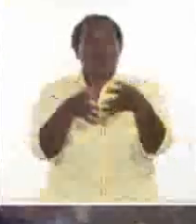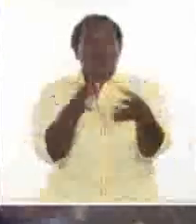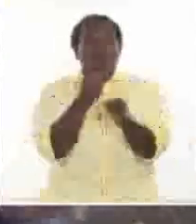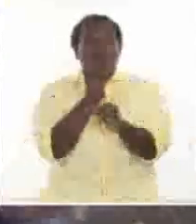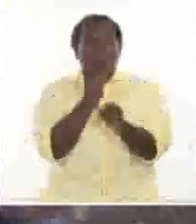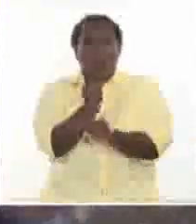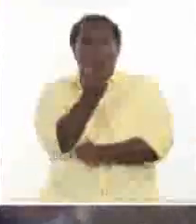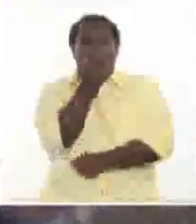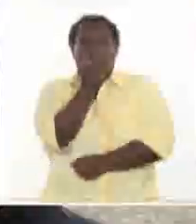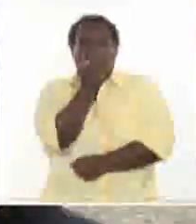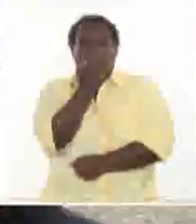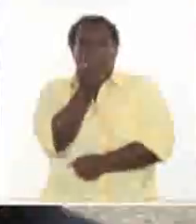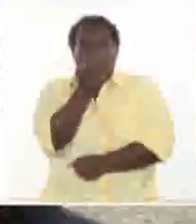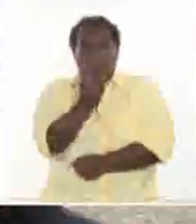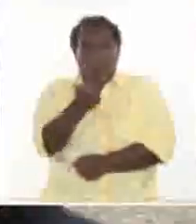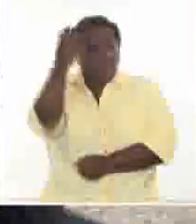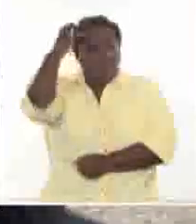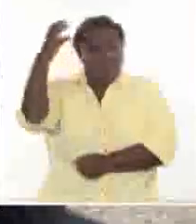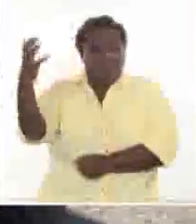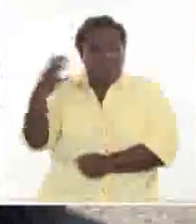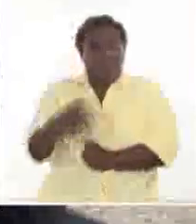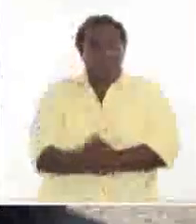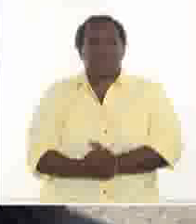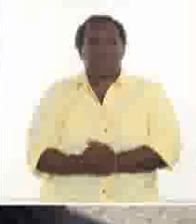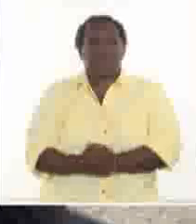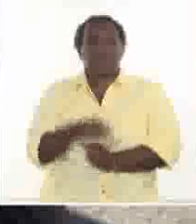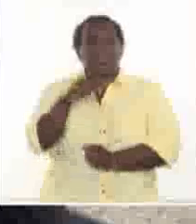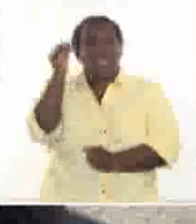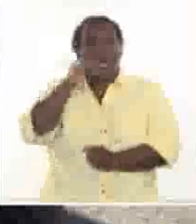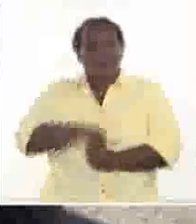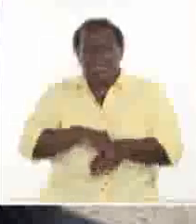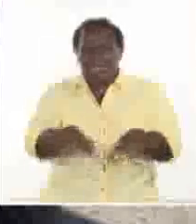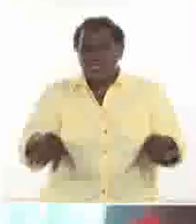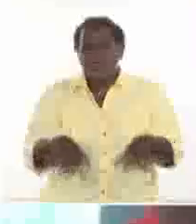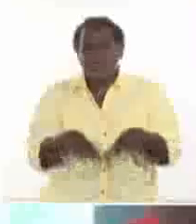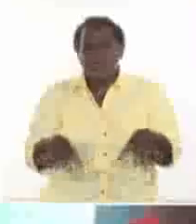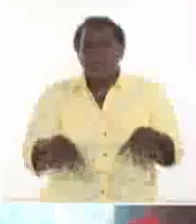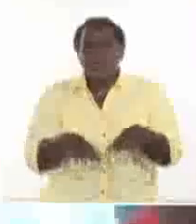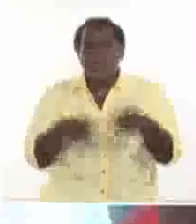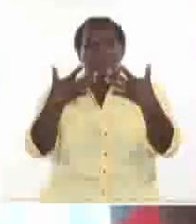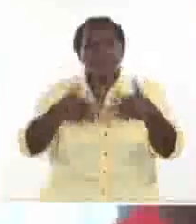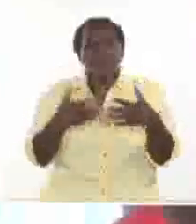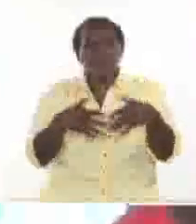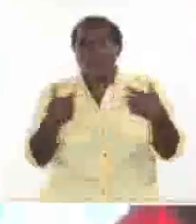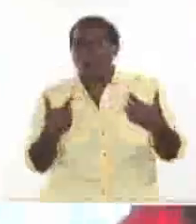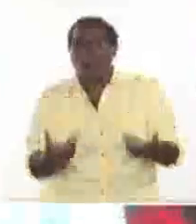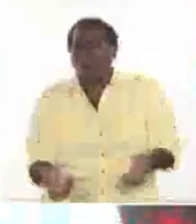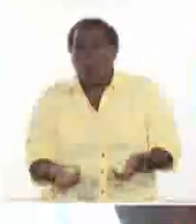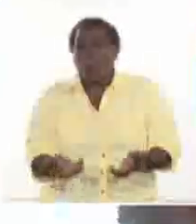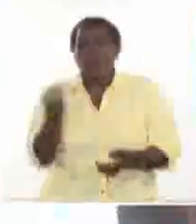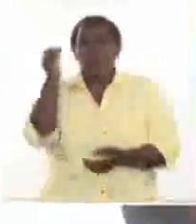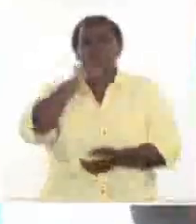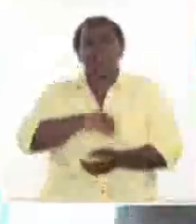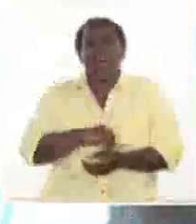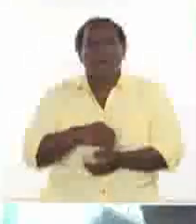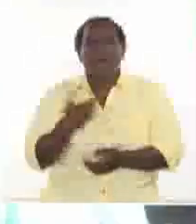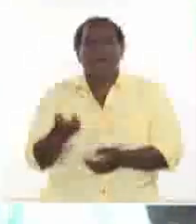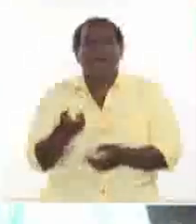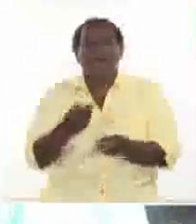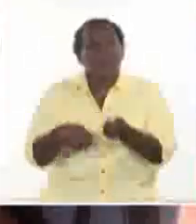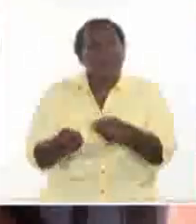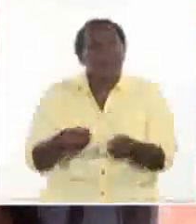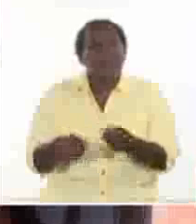Agroalimentaria del Parlamento Cubano. Conocer la situación actual de las bases productivas, las per cápitas de alimentos que se venden en los